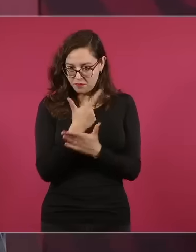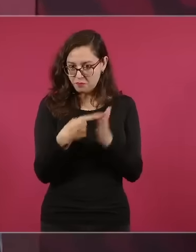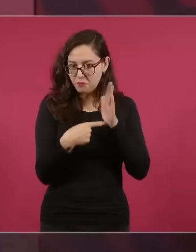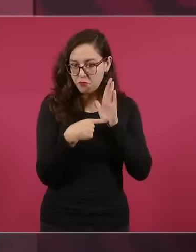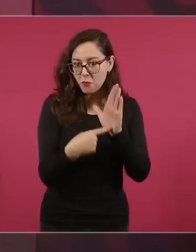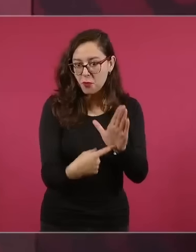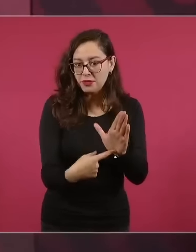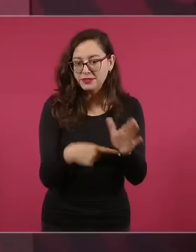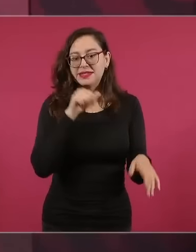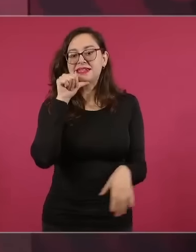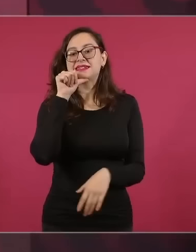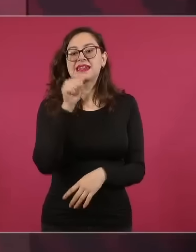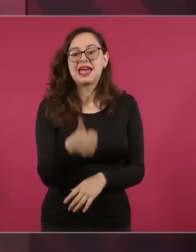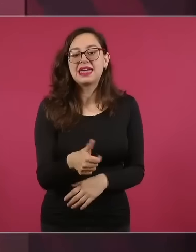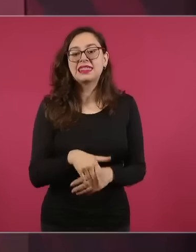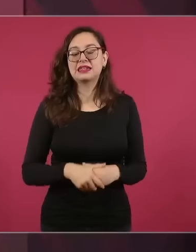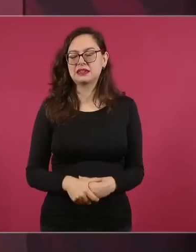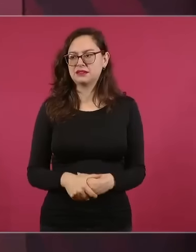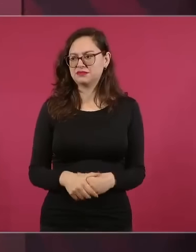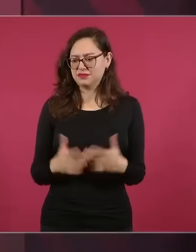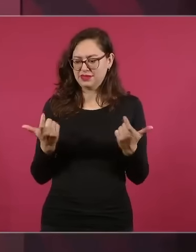¿Y de dónde?